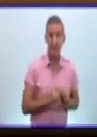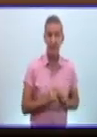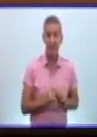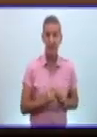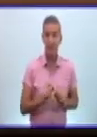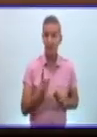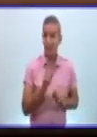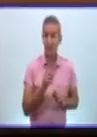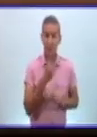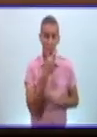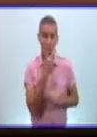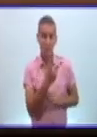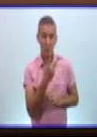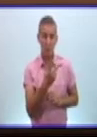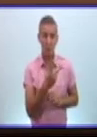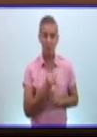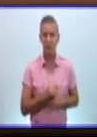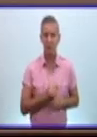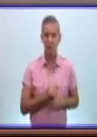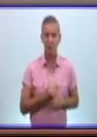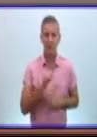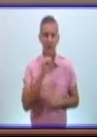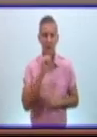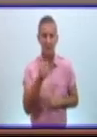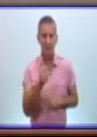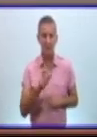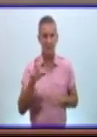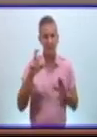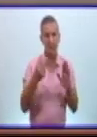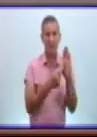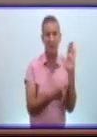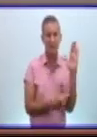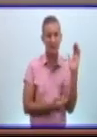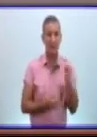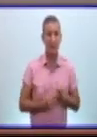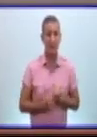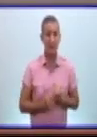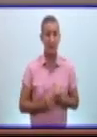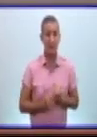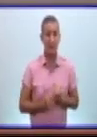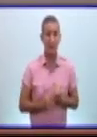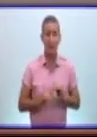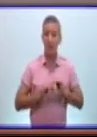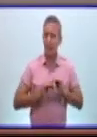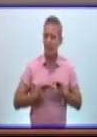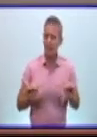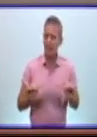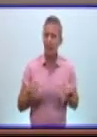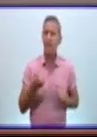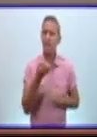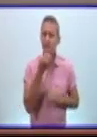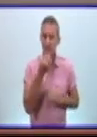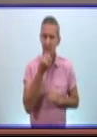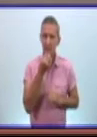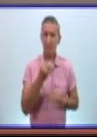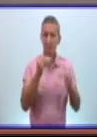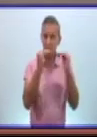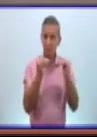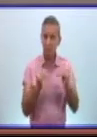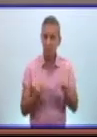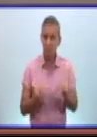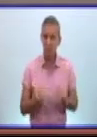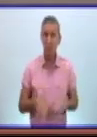se observan a simple vista sus componentes. Por tanto, ya podemos clasificar las mezclas según su aspecto